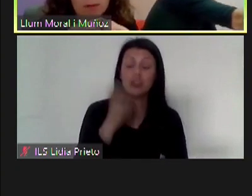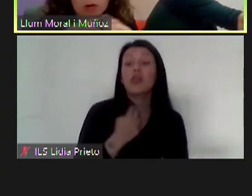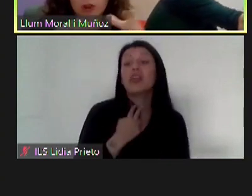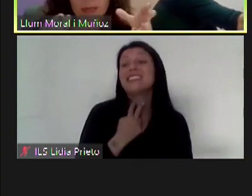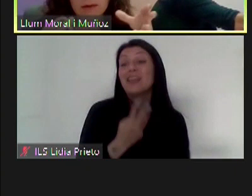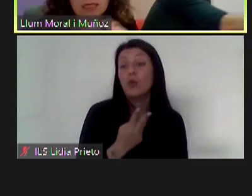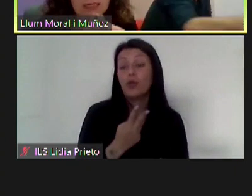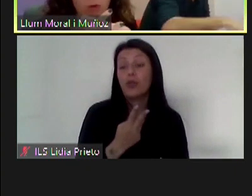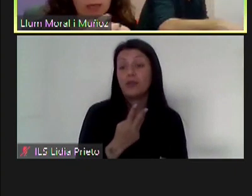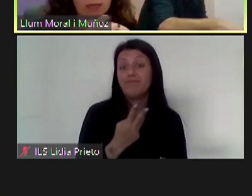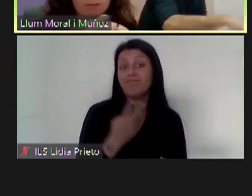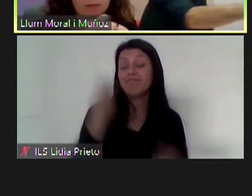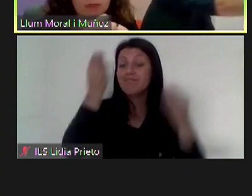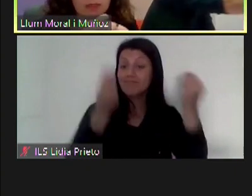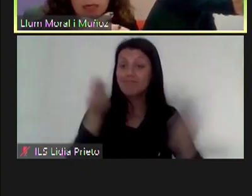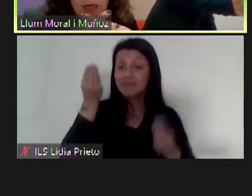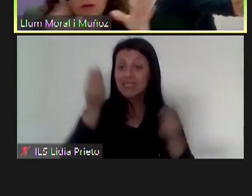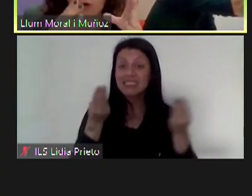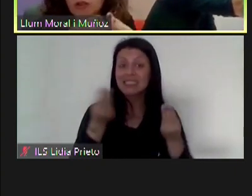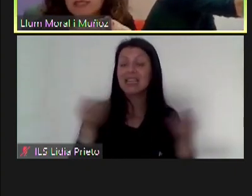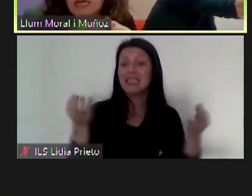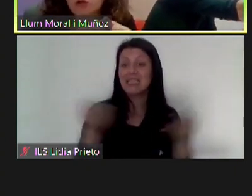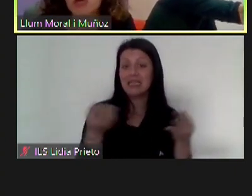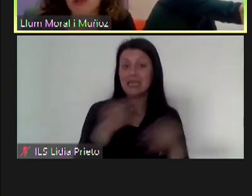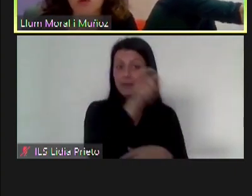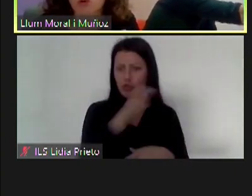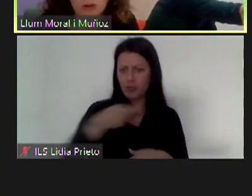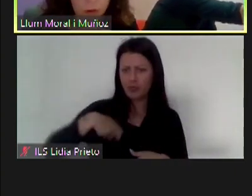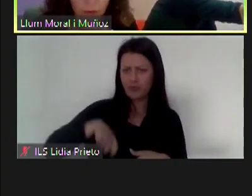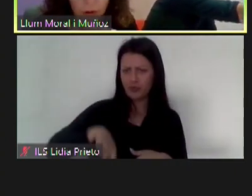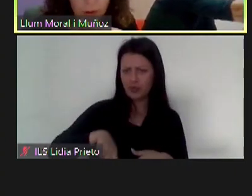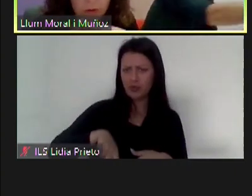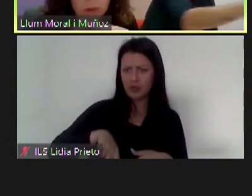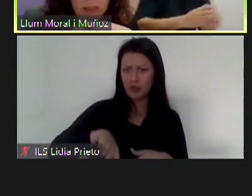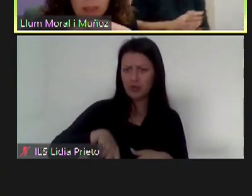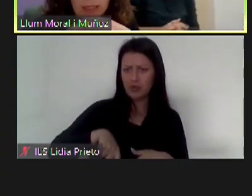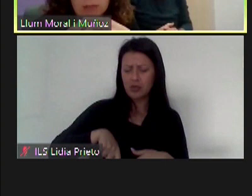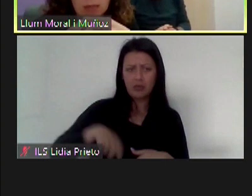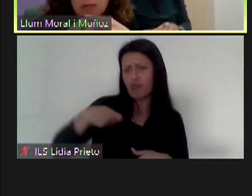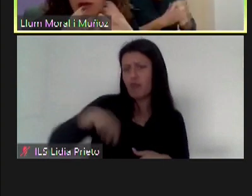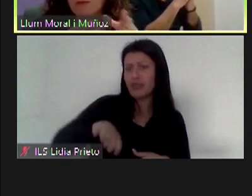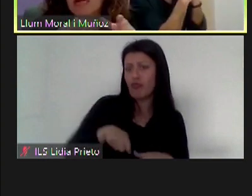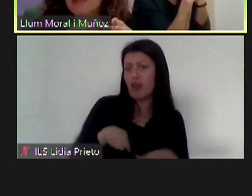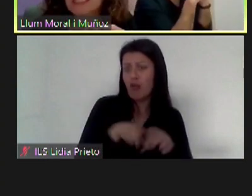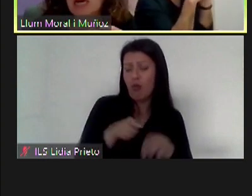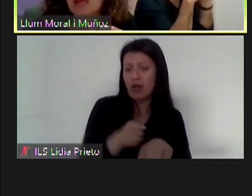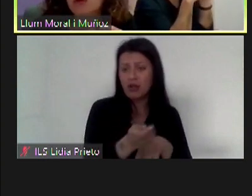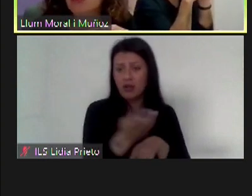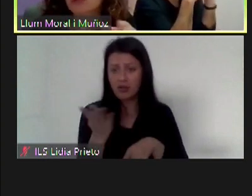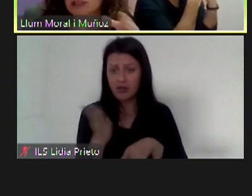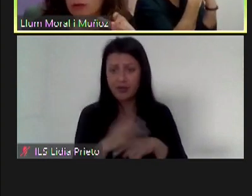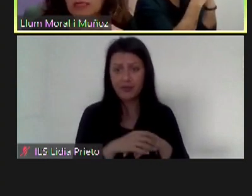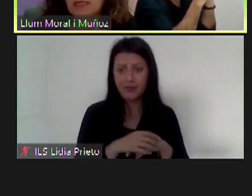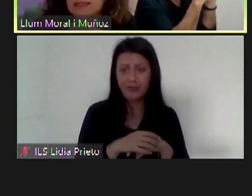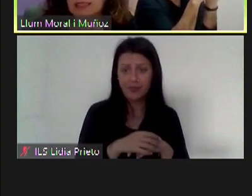lo que consideran es que lo consideran escuchar voces como cualquier otro fenómeno, que tradicionalmente se ha